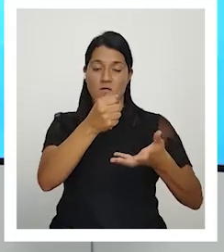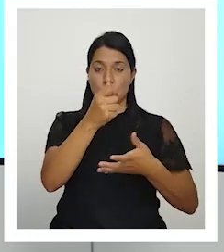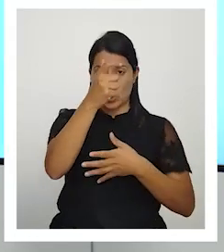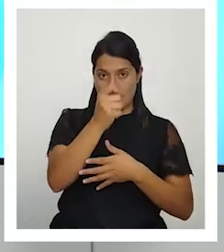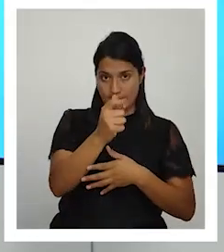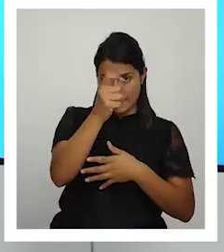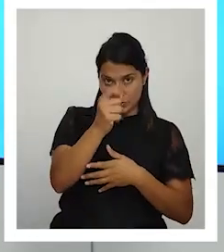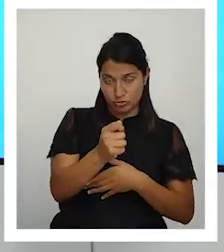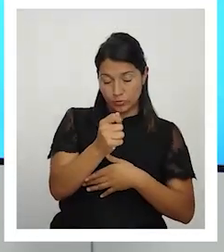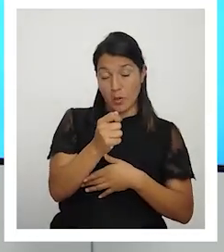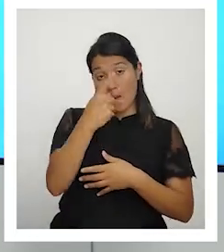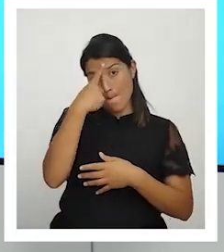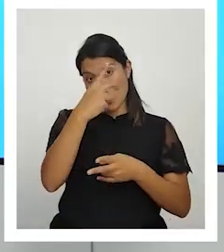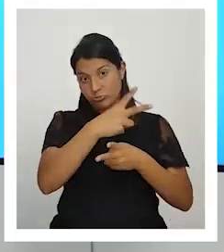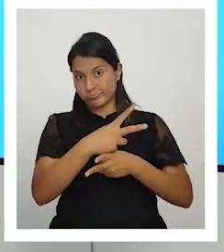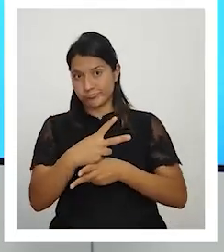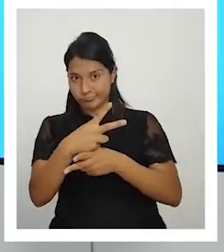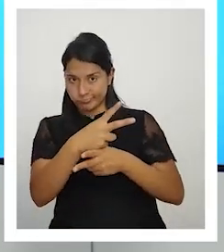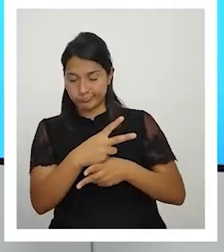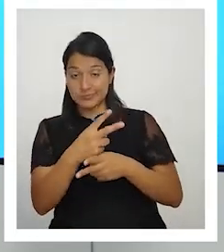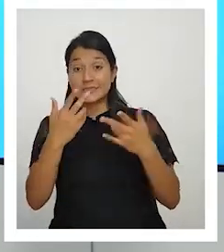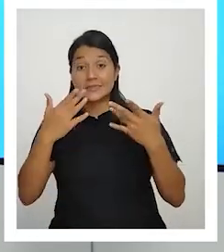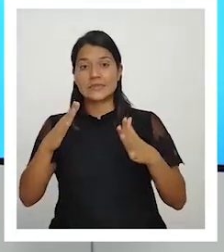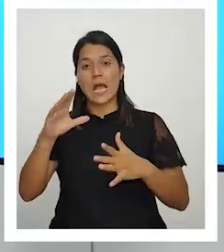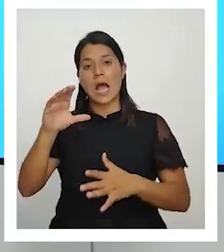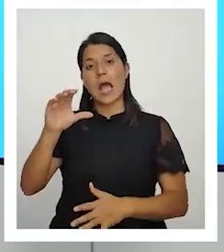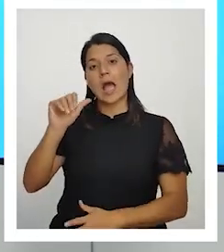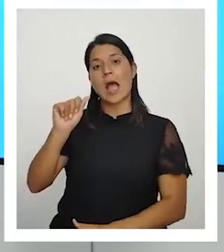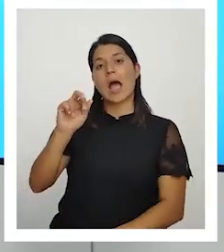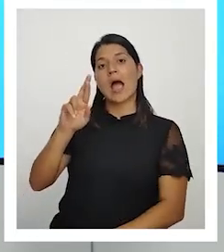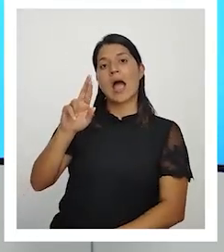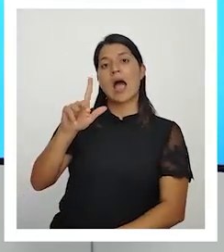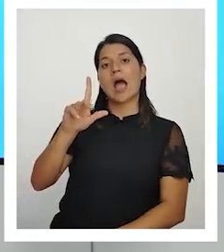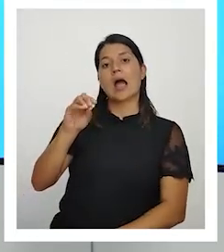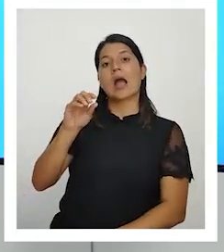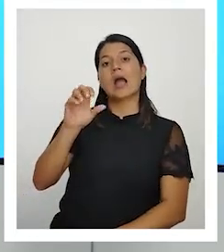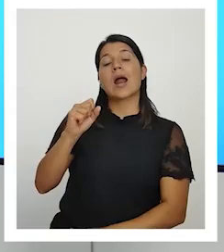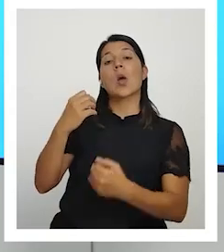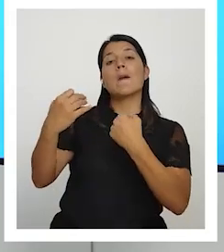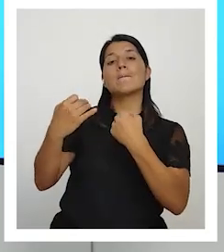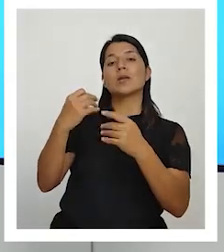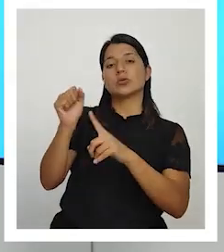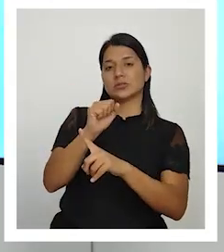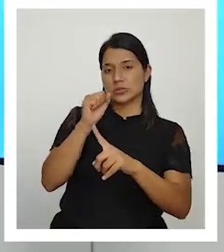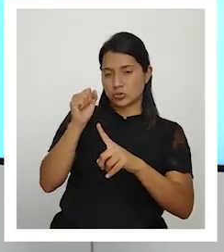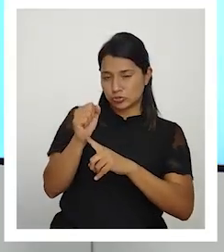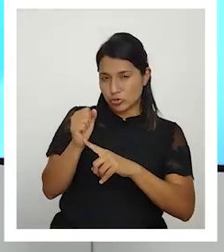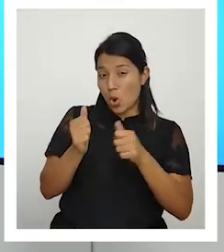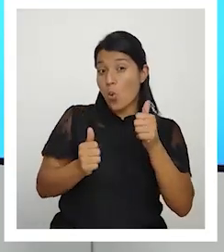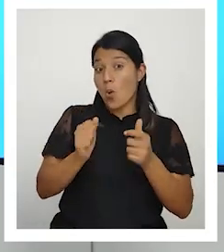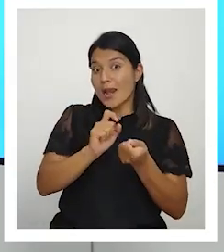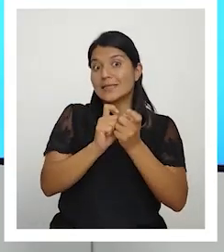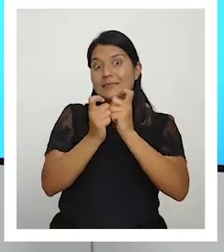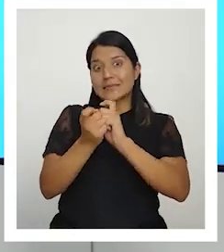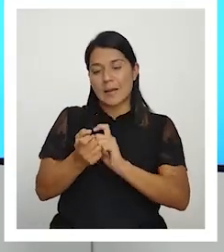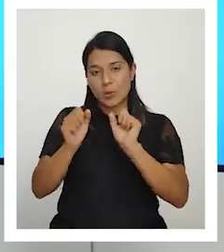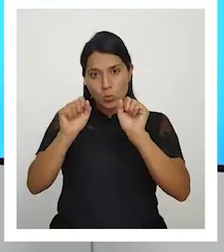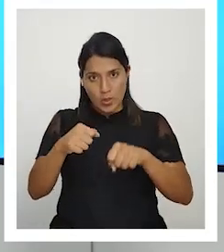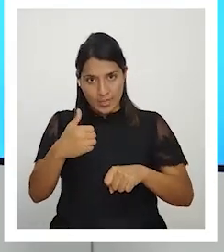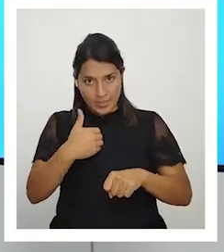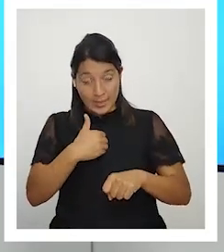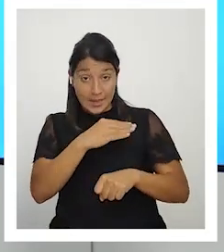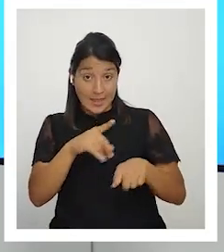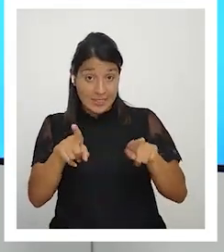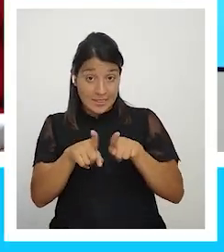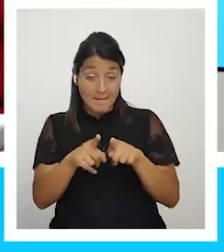supervisión de fondos. Precisamente ya don Carlos nos ha expuesto cuál es la situación, cuáles son los cambios que se van a dar y también le queremos preguntar a